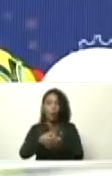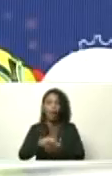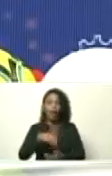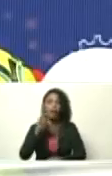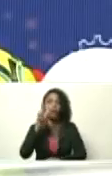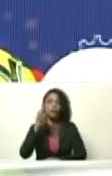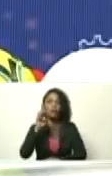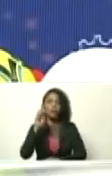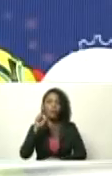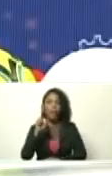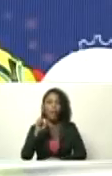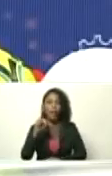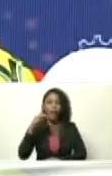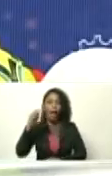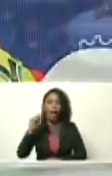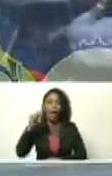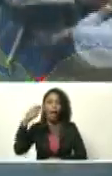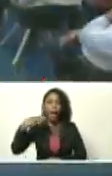VenApp, que